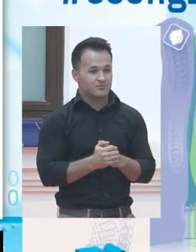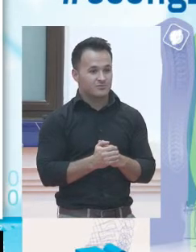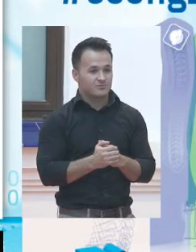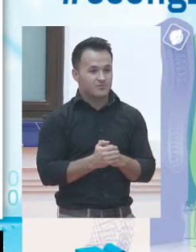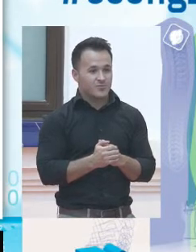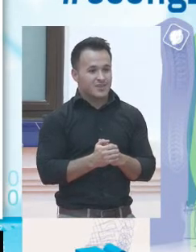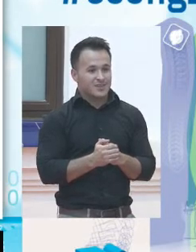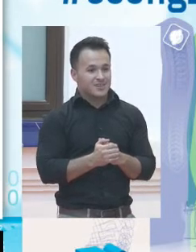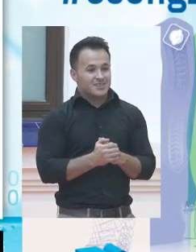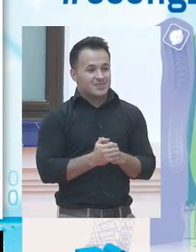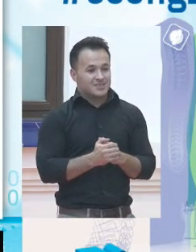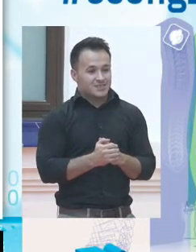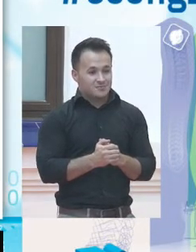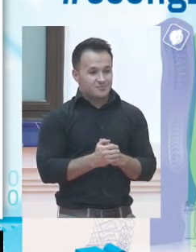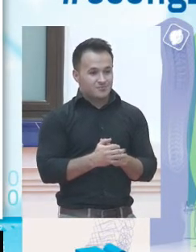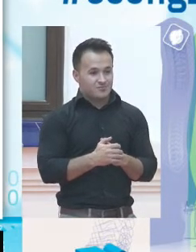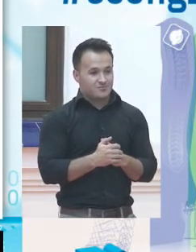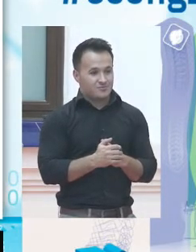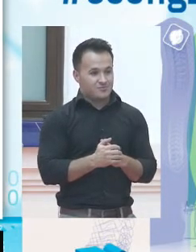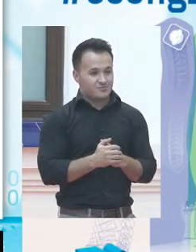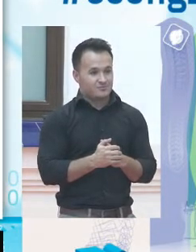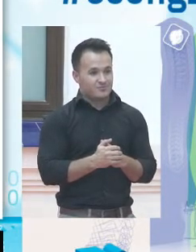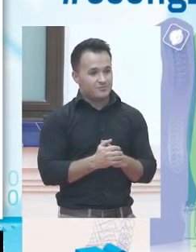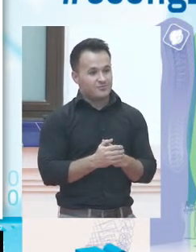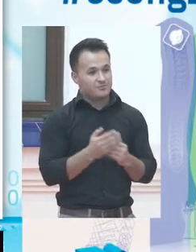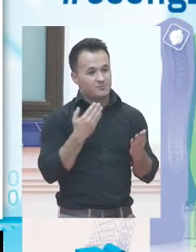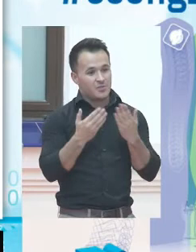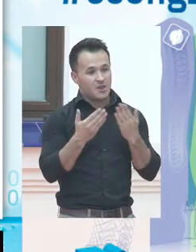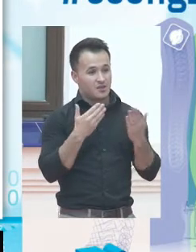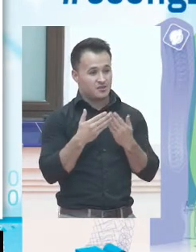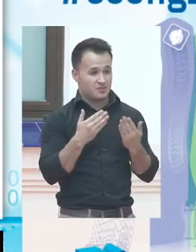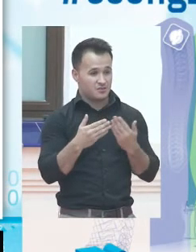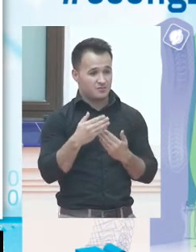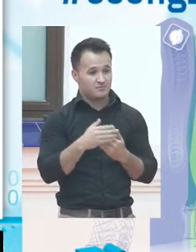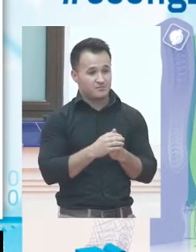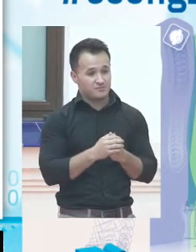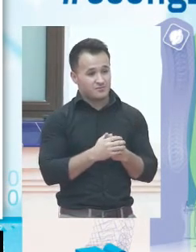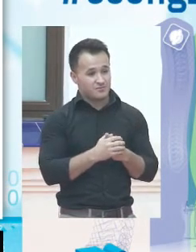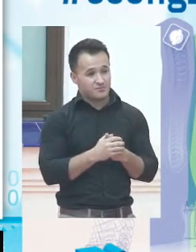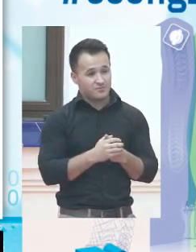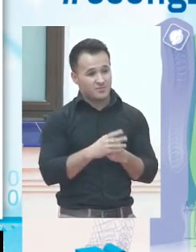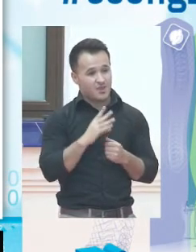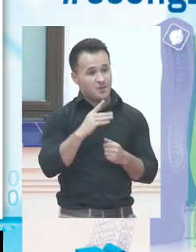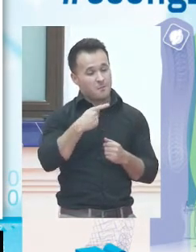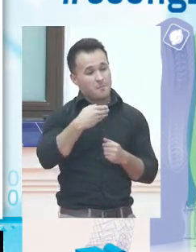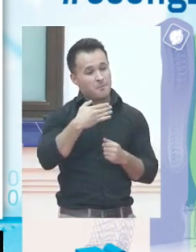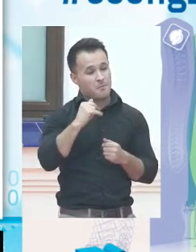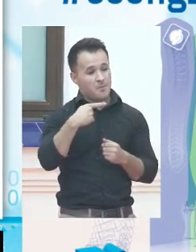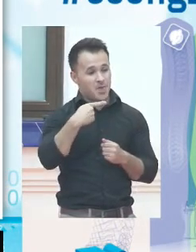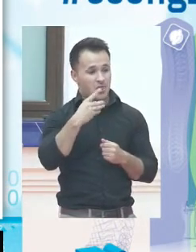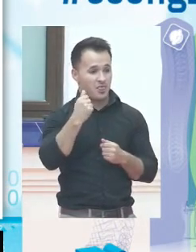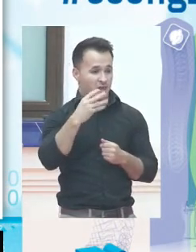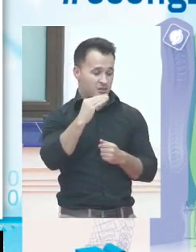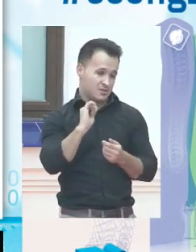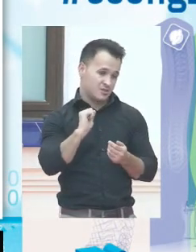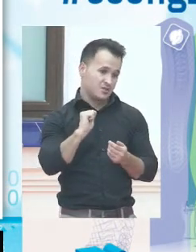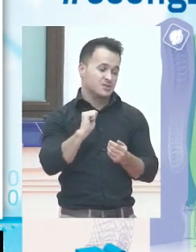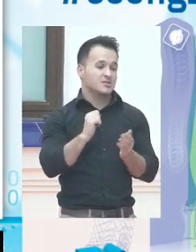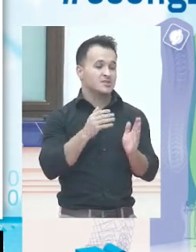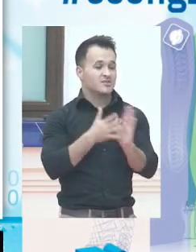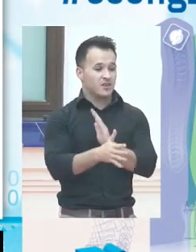nubes. Y es uno de los retos que él ha lanzado a la Unión Europea. Y bueno, pues conclusión, y